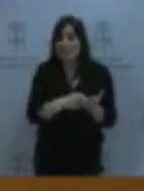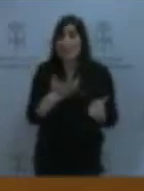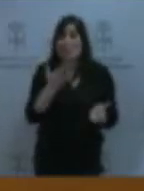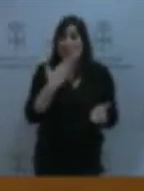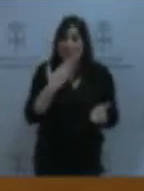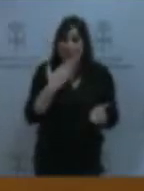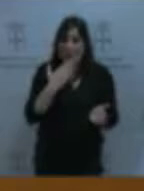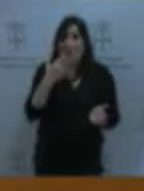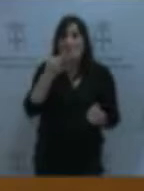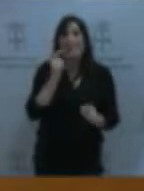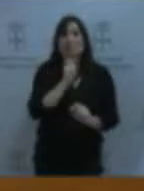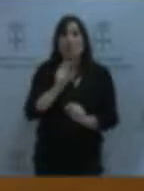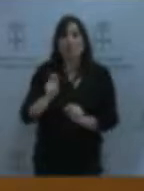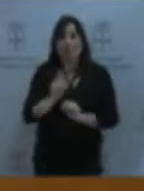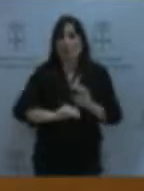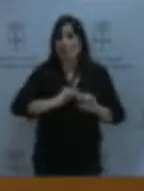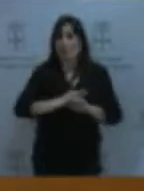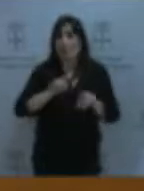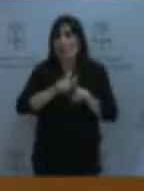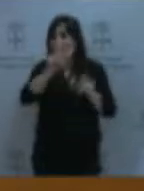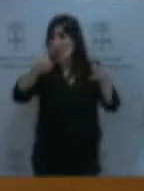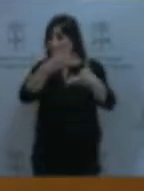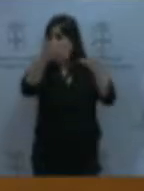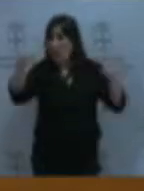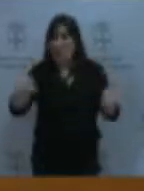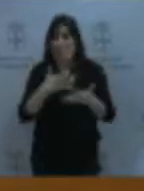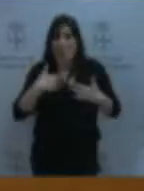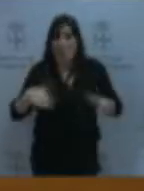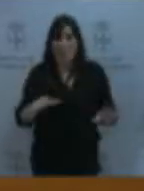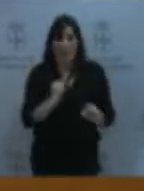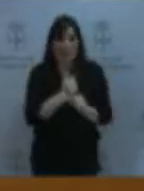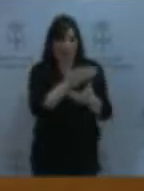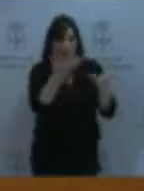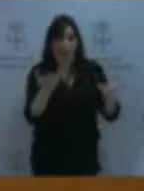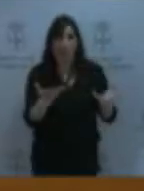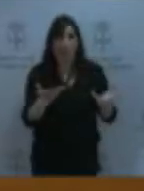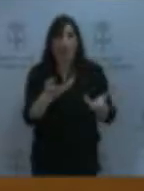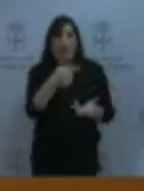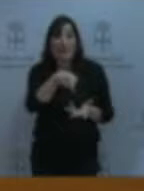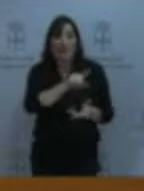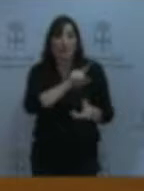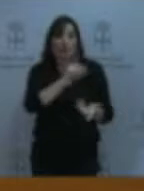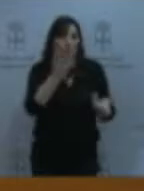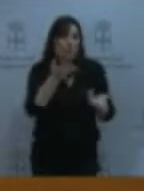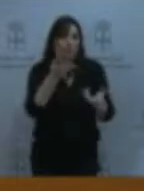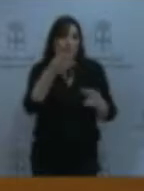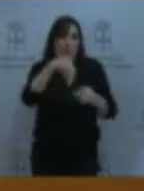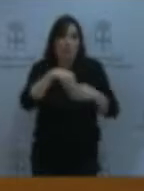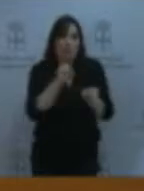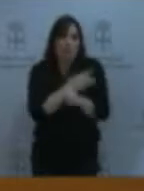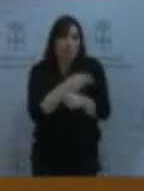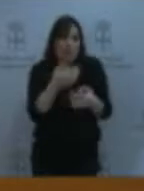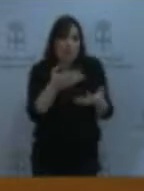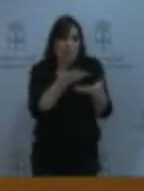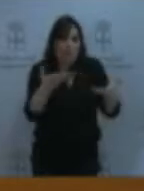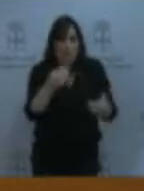cualquier trabajador que depende del régimen de la seguridad social, del régimen general en